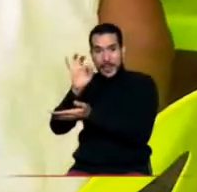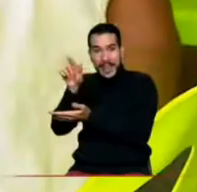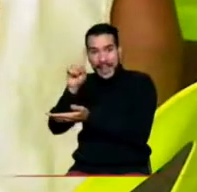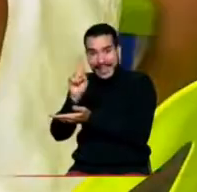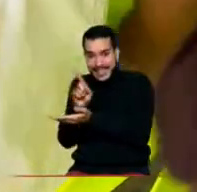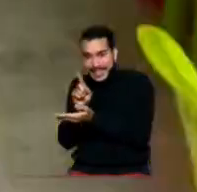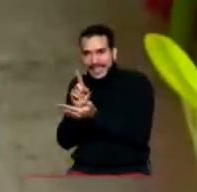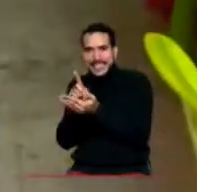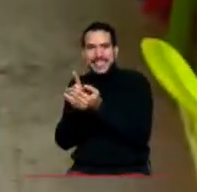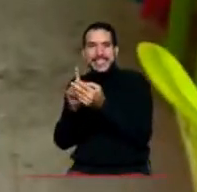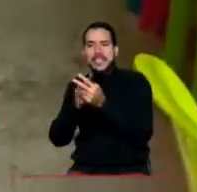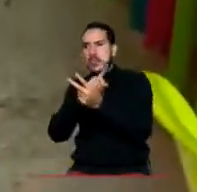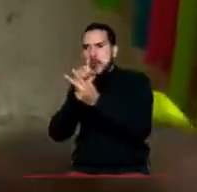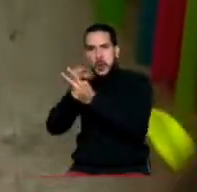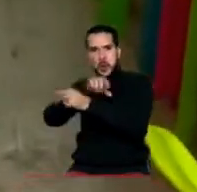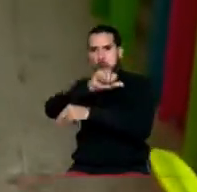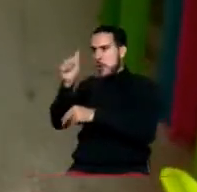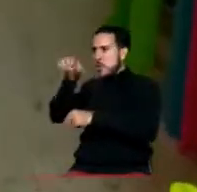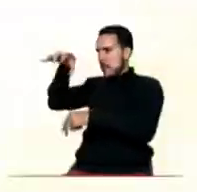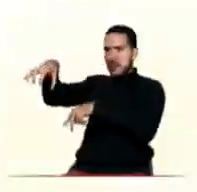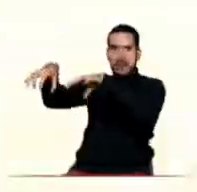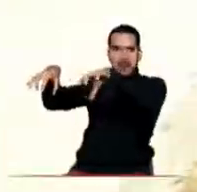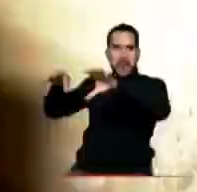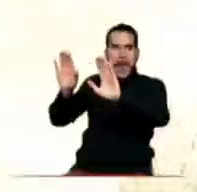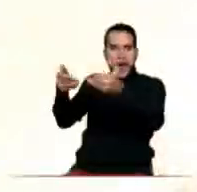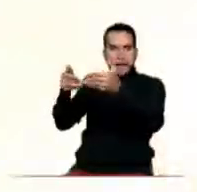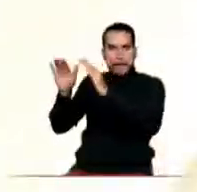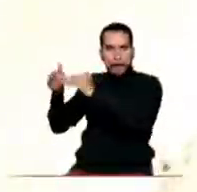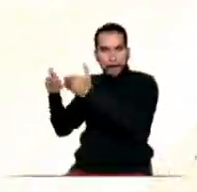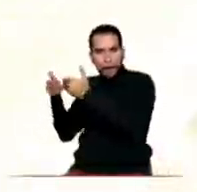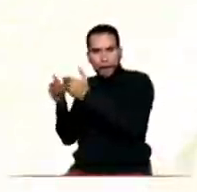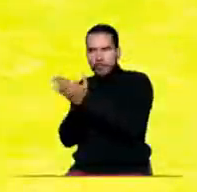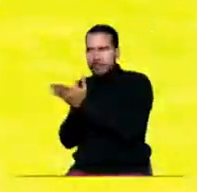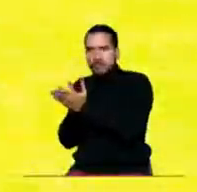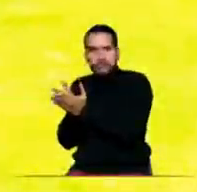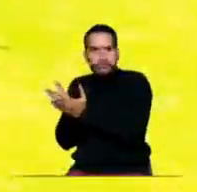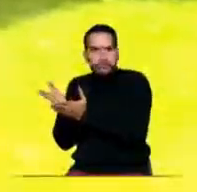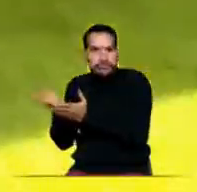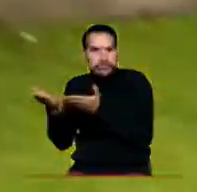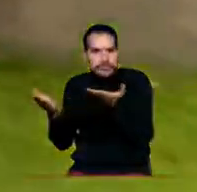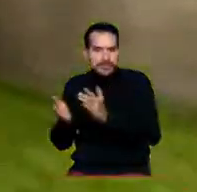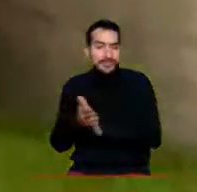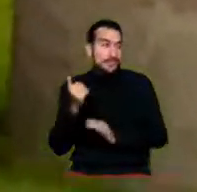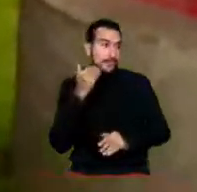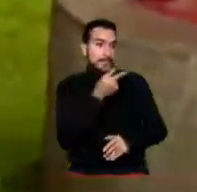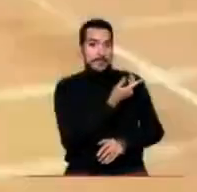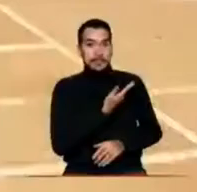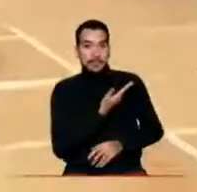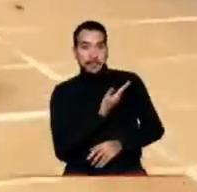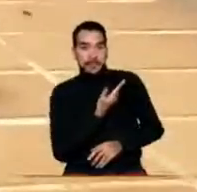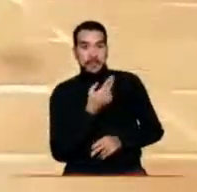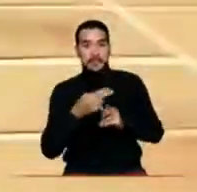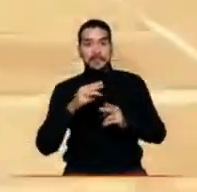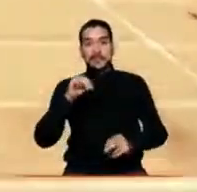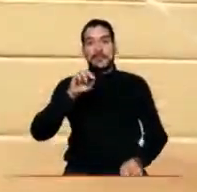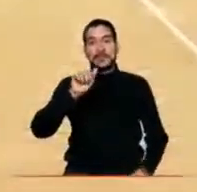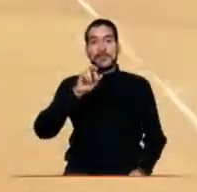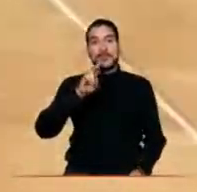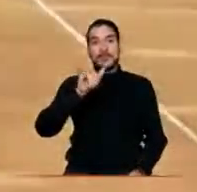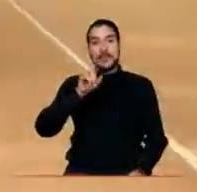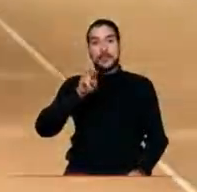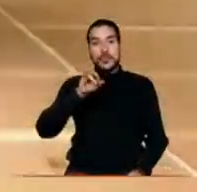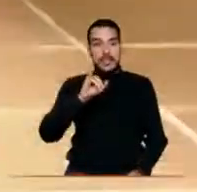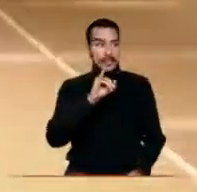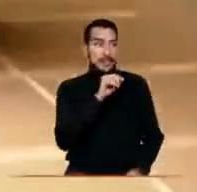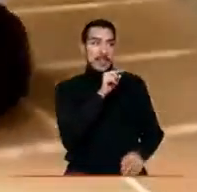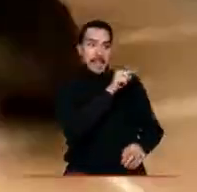la de Semillas de Paz, continúan cerradas. Aquí está Marjorie Ospina, madre de familia, haciendo la vocería por todas las